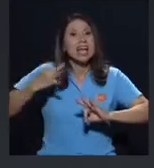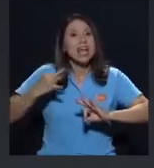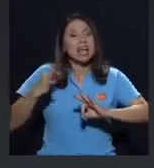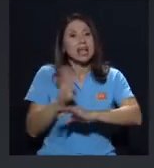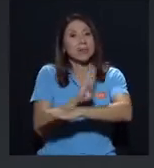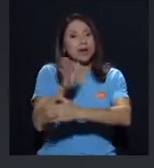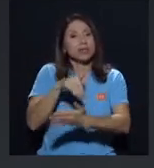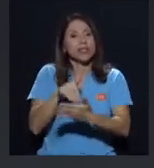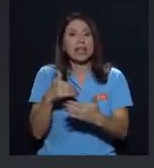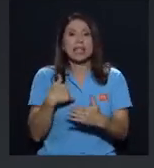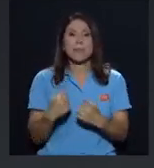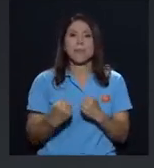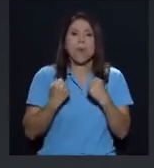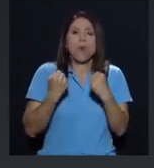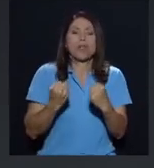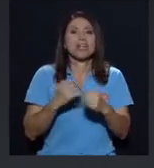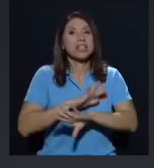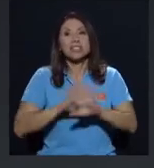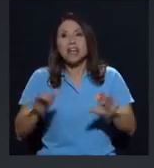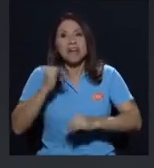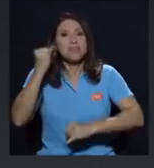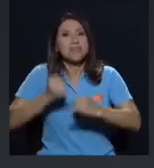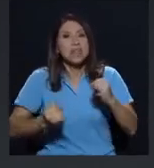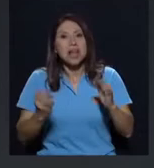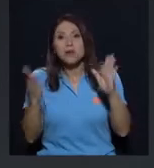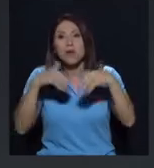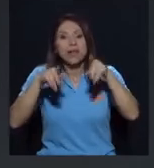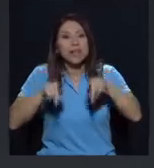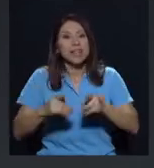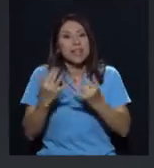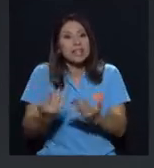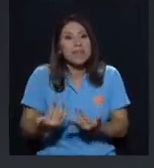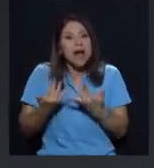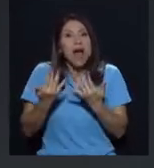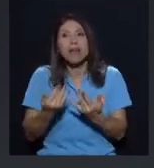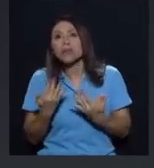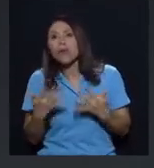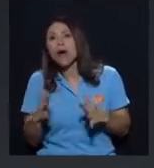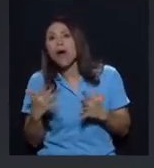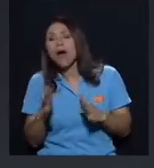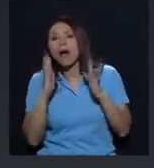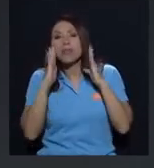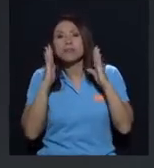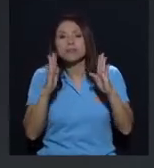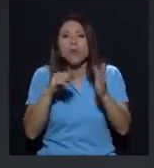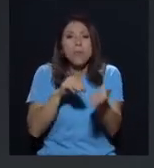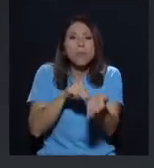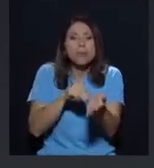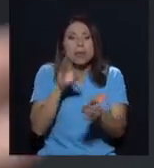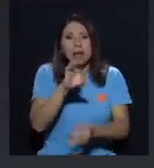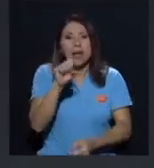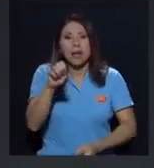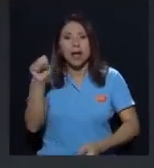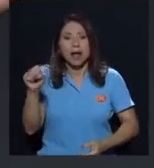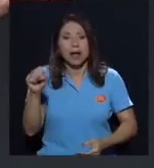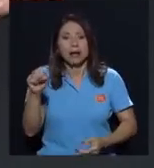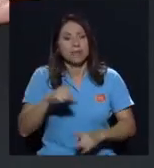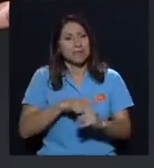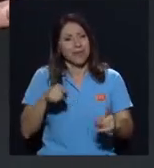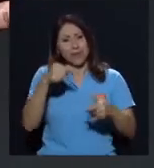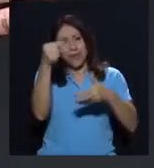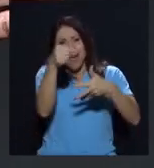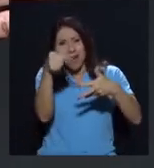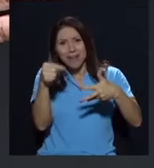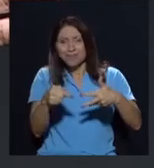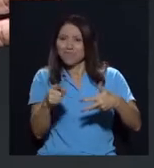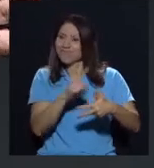en la caja puede acabar y un montón de otras cosas que evidentemente no puede porque es porque el banco